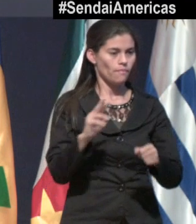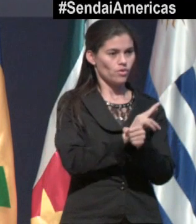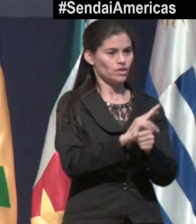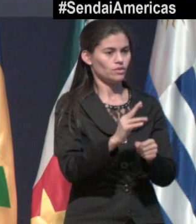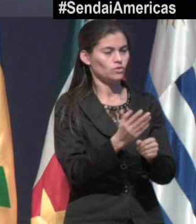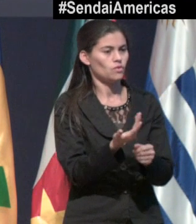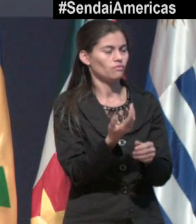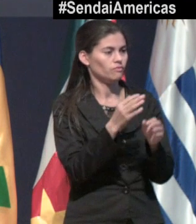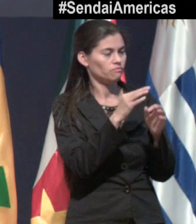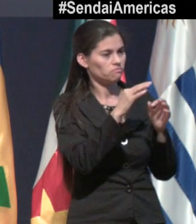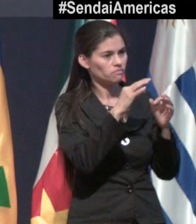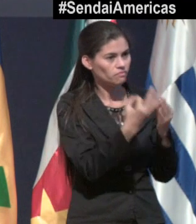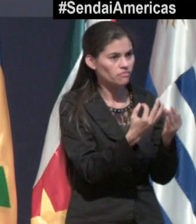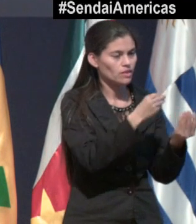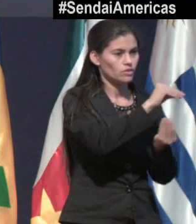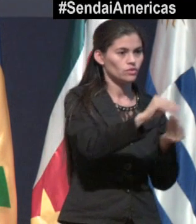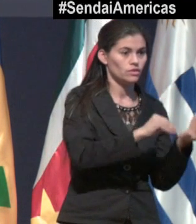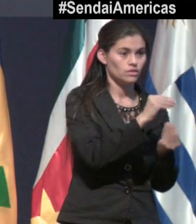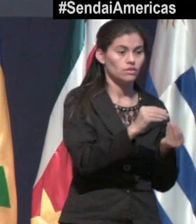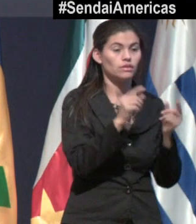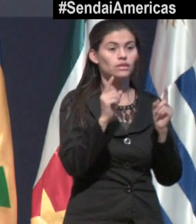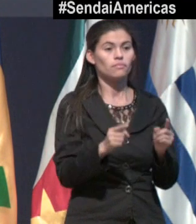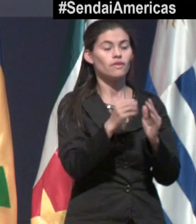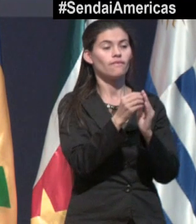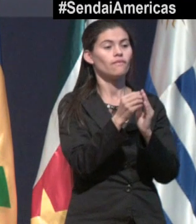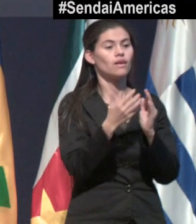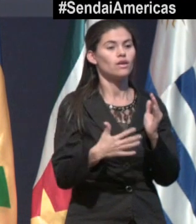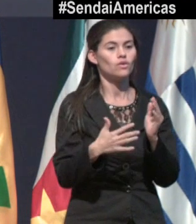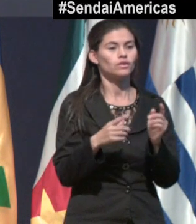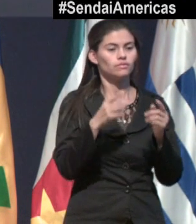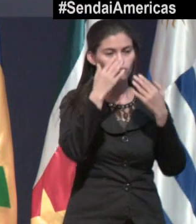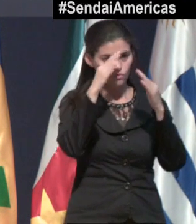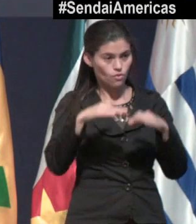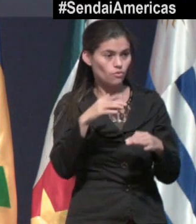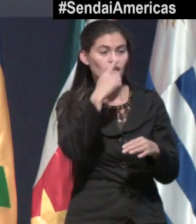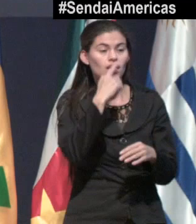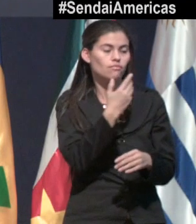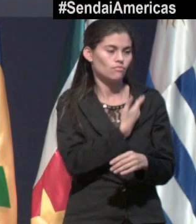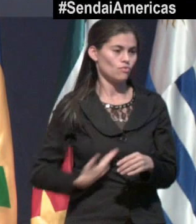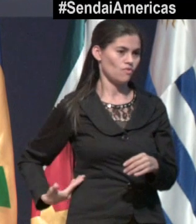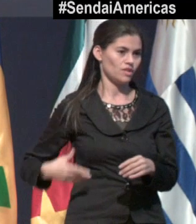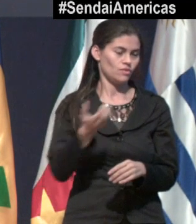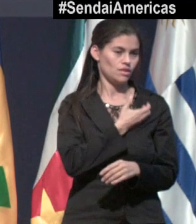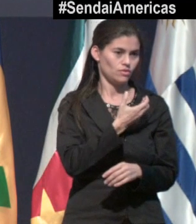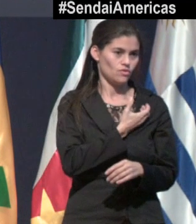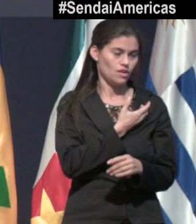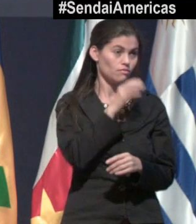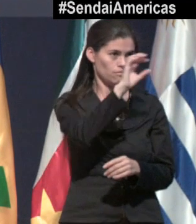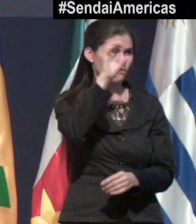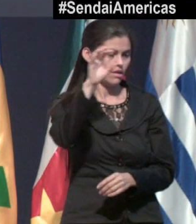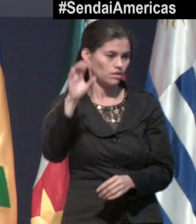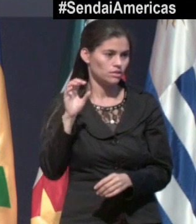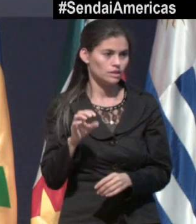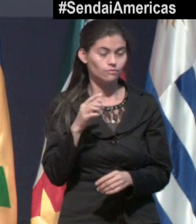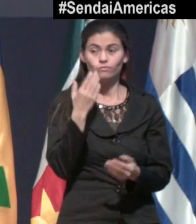social, y hemos comparado también con el valor realmente del patrimonio público nacional.